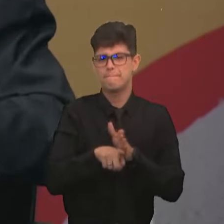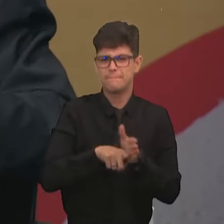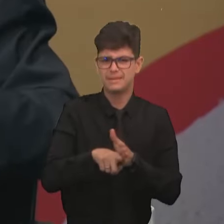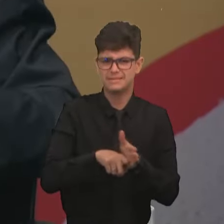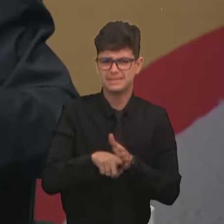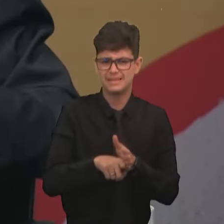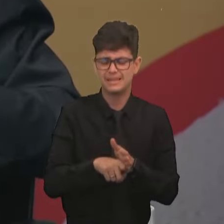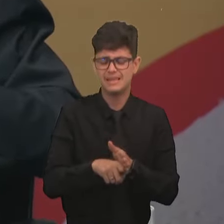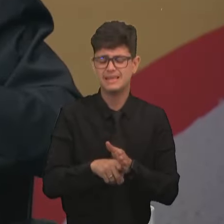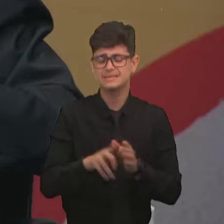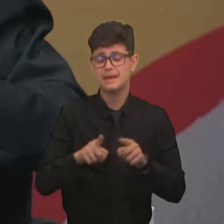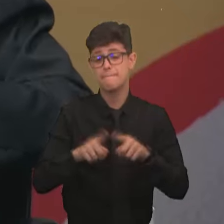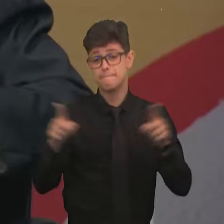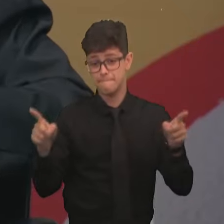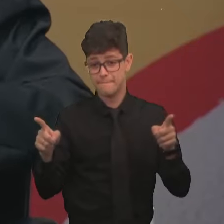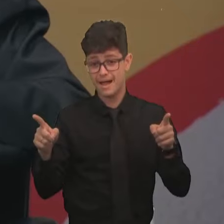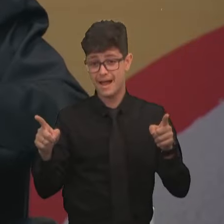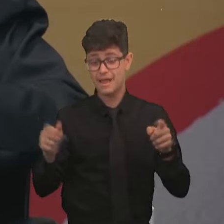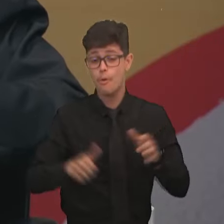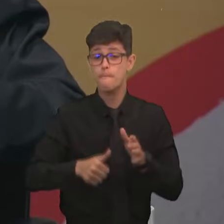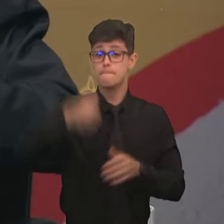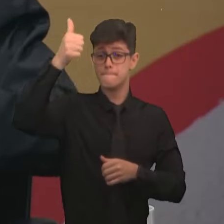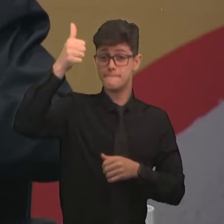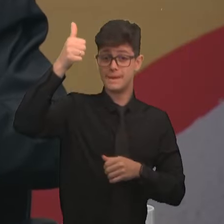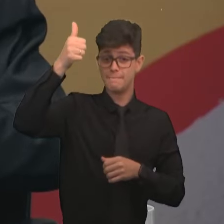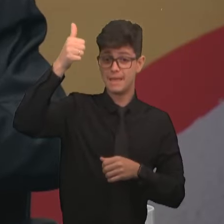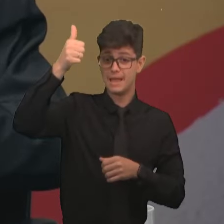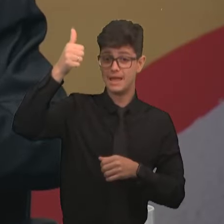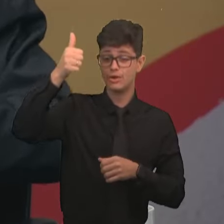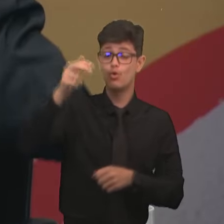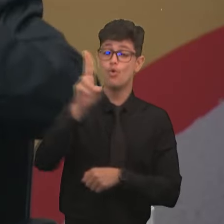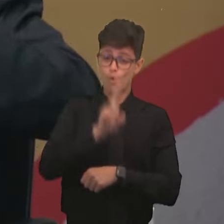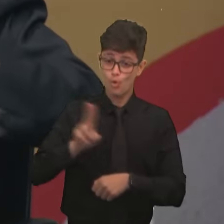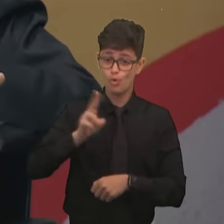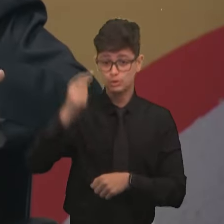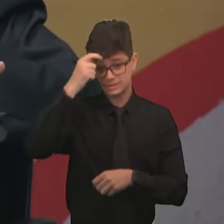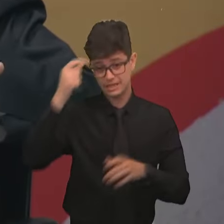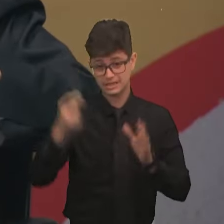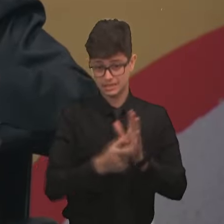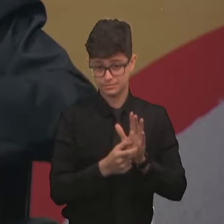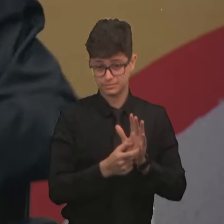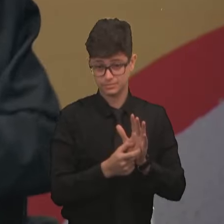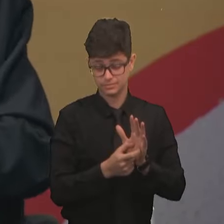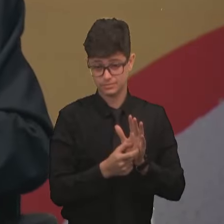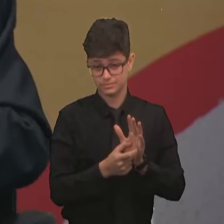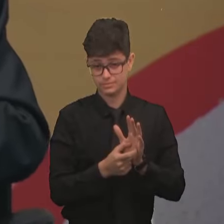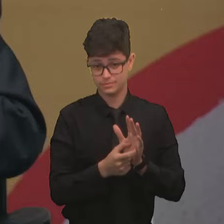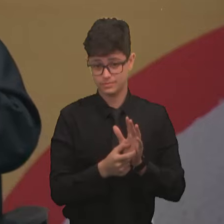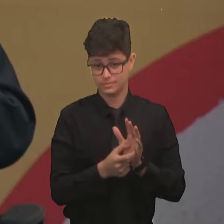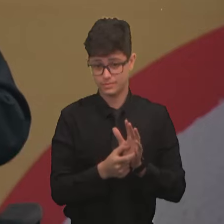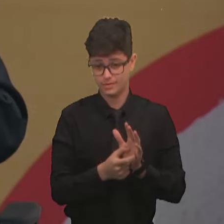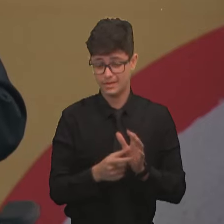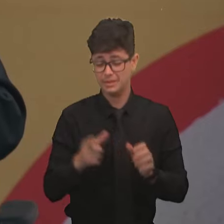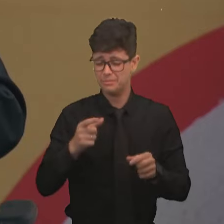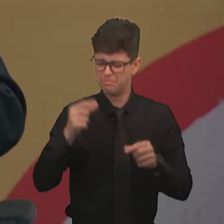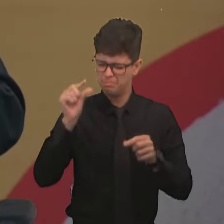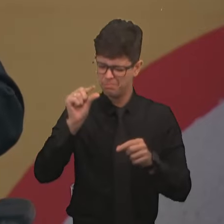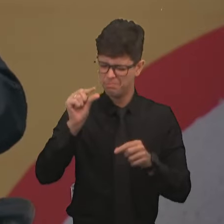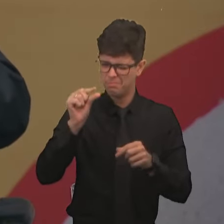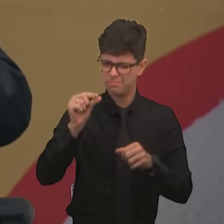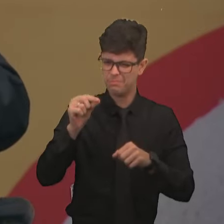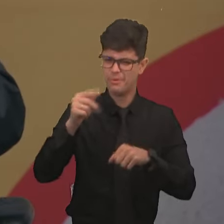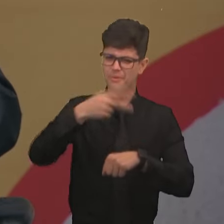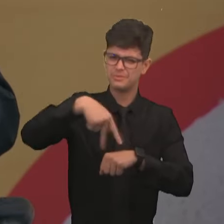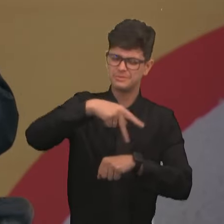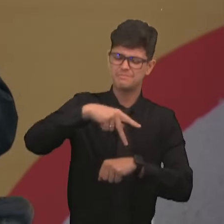la investigación, sino el uso. Pocos países en el mundo tienen el nivel de digitalización que tiene